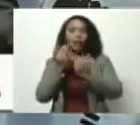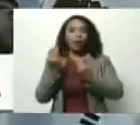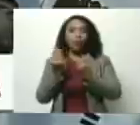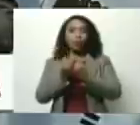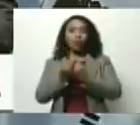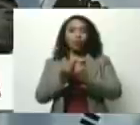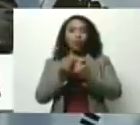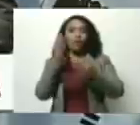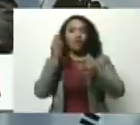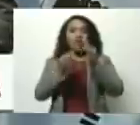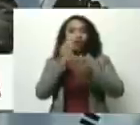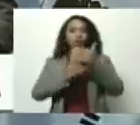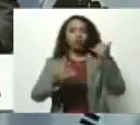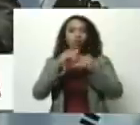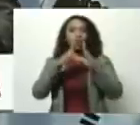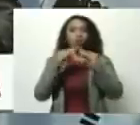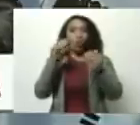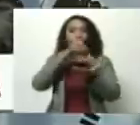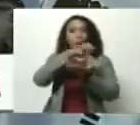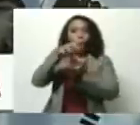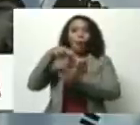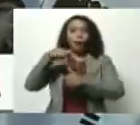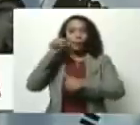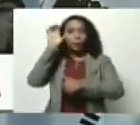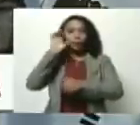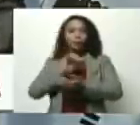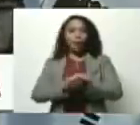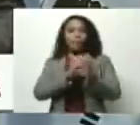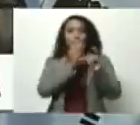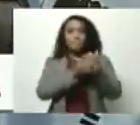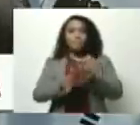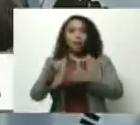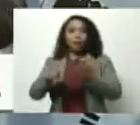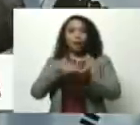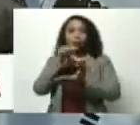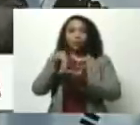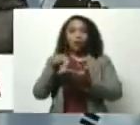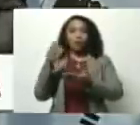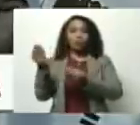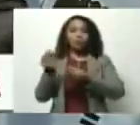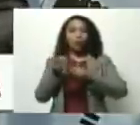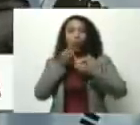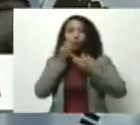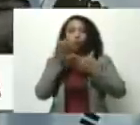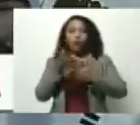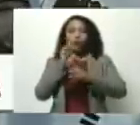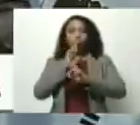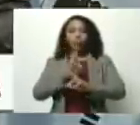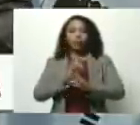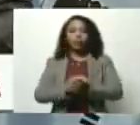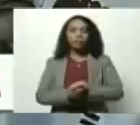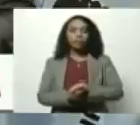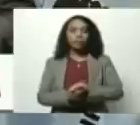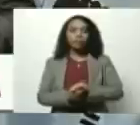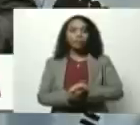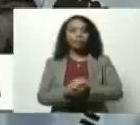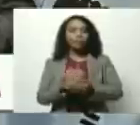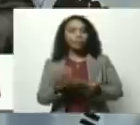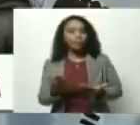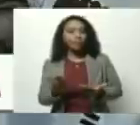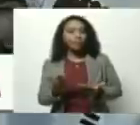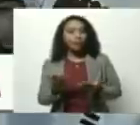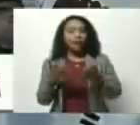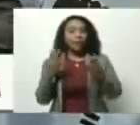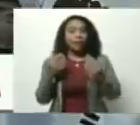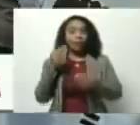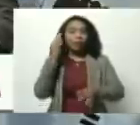las Fiscalías Superiores de todos los estados del país. Este plan nacional nos está dando buenos resultados, implica que tanto